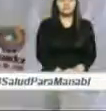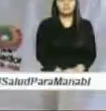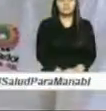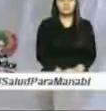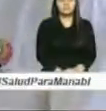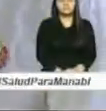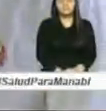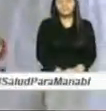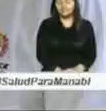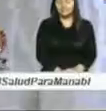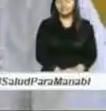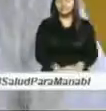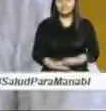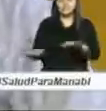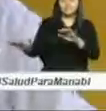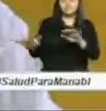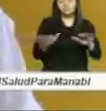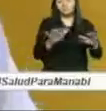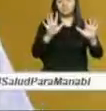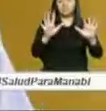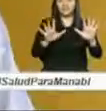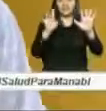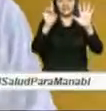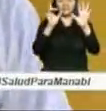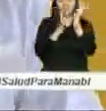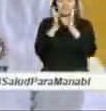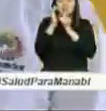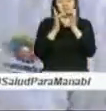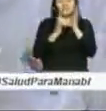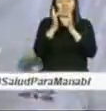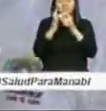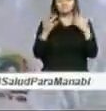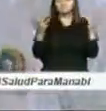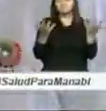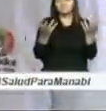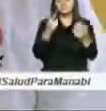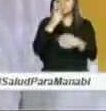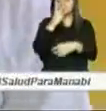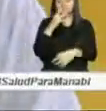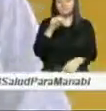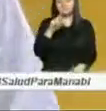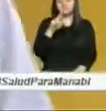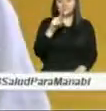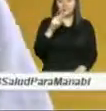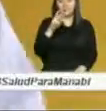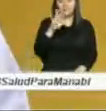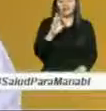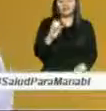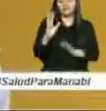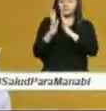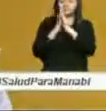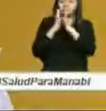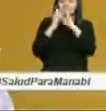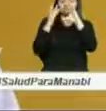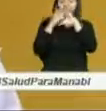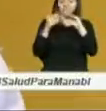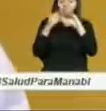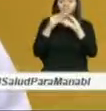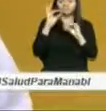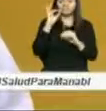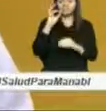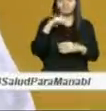En la catástrofe del 16 de abril pasado, que fue durísimo, Margarita contaba algunas anécdotas personales, yo les puedo